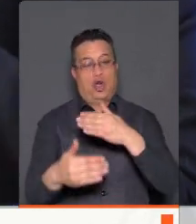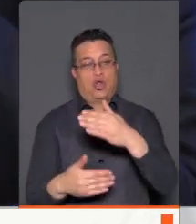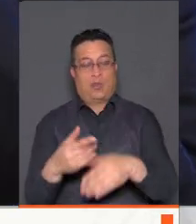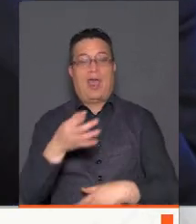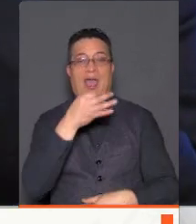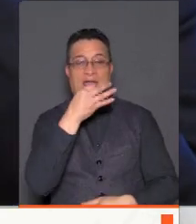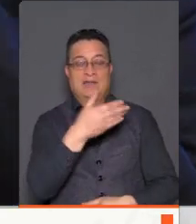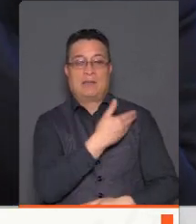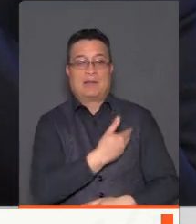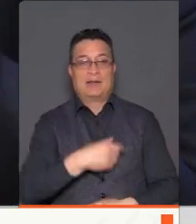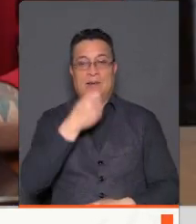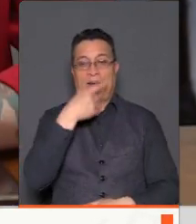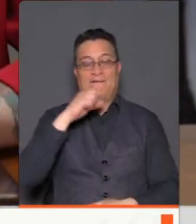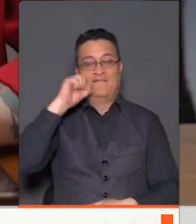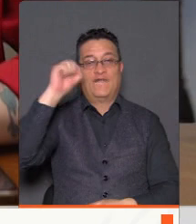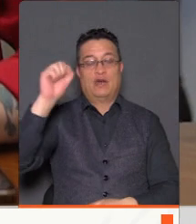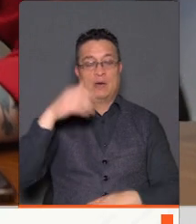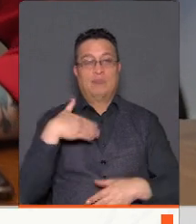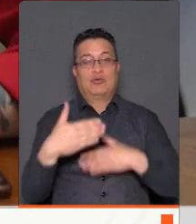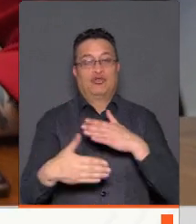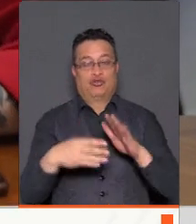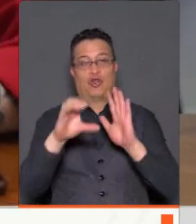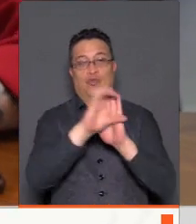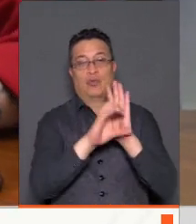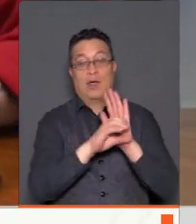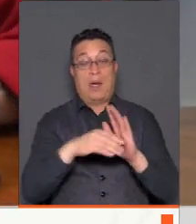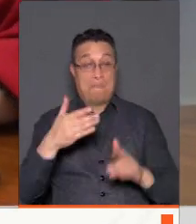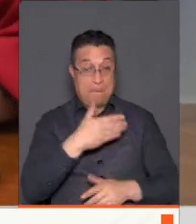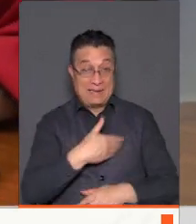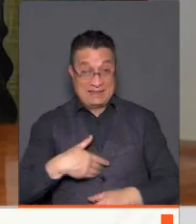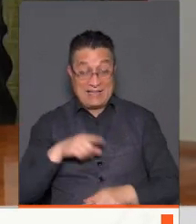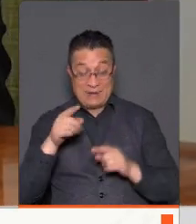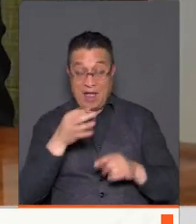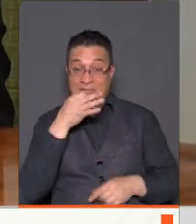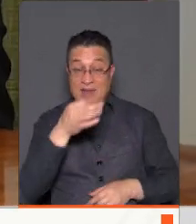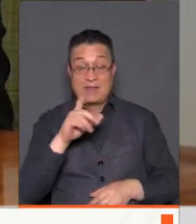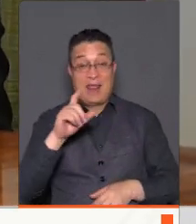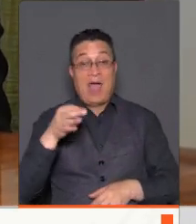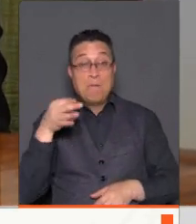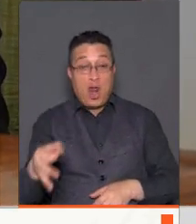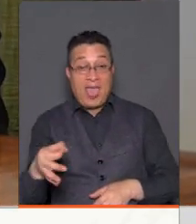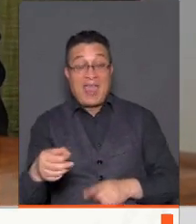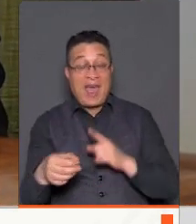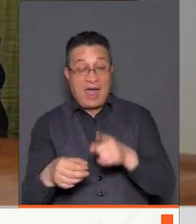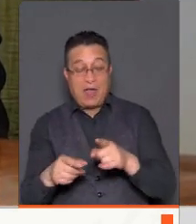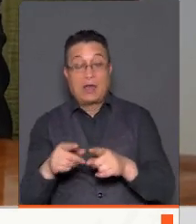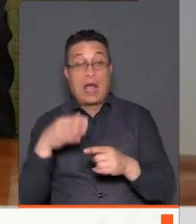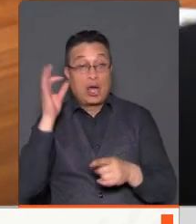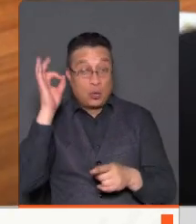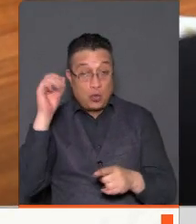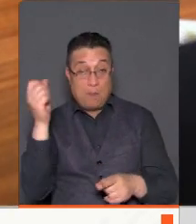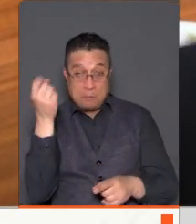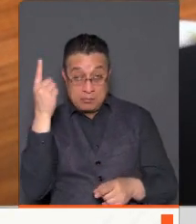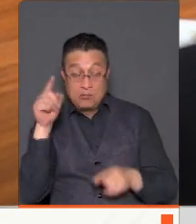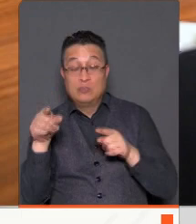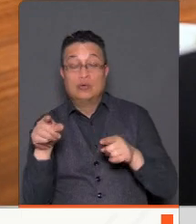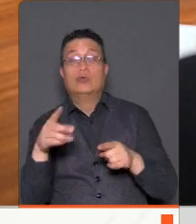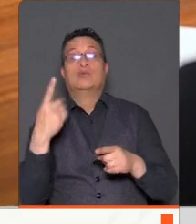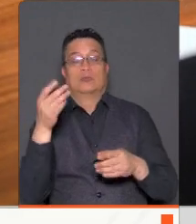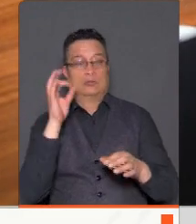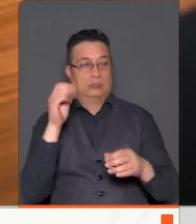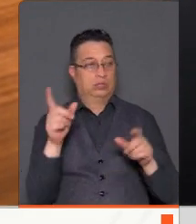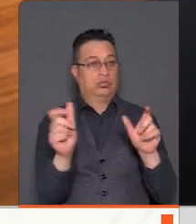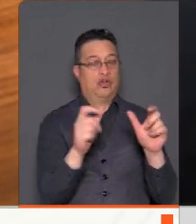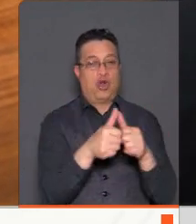Gabriel Boric, al proceso constituyente. El mandatario, por su parte, sigue aquí en el Palacio de La Moneda. Después de esa reunión tuvo la primera cita del comité